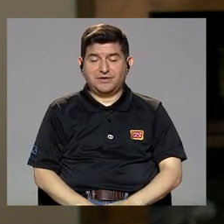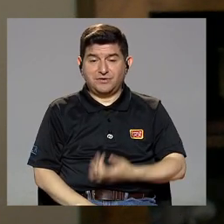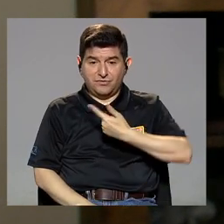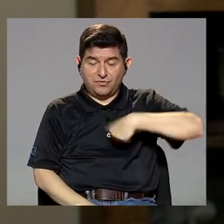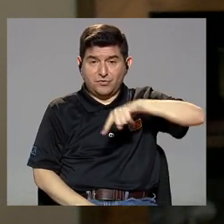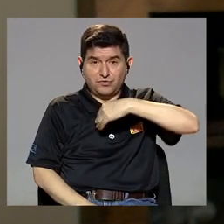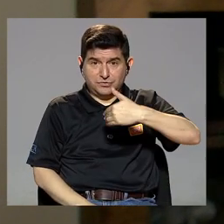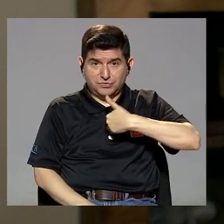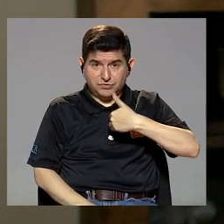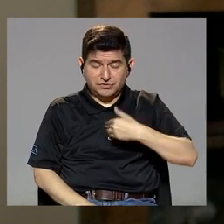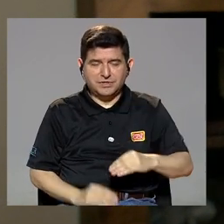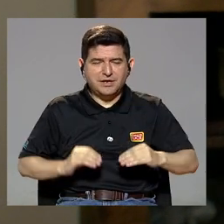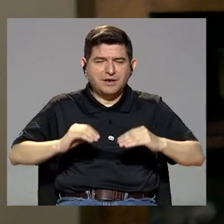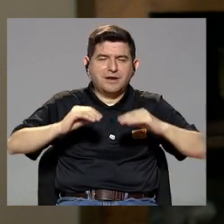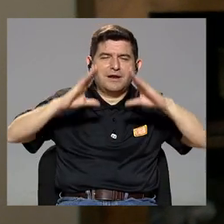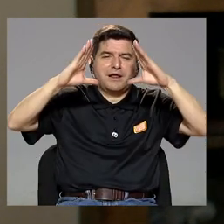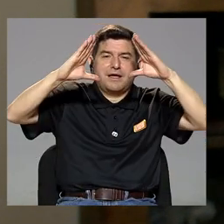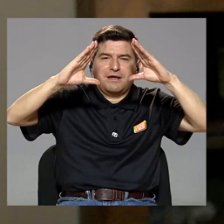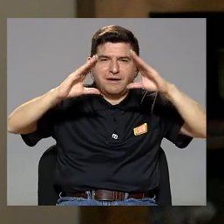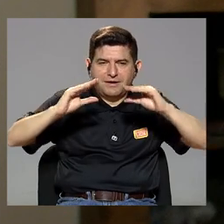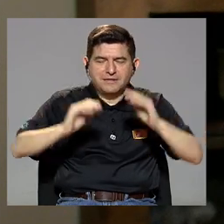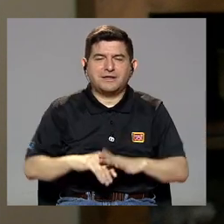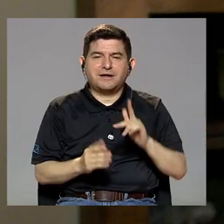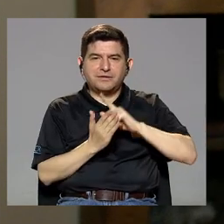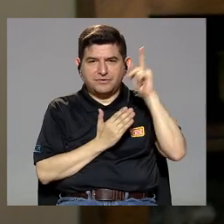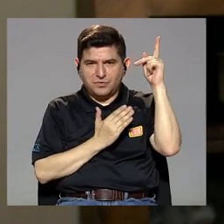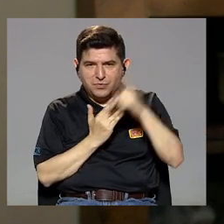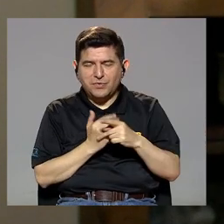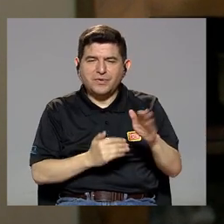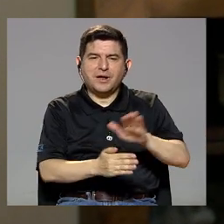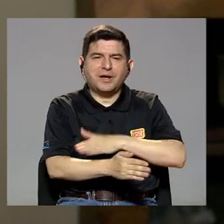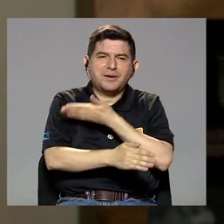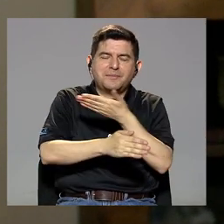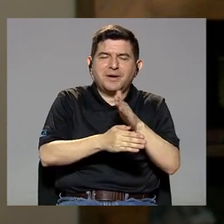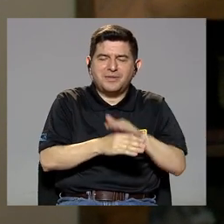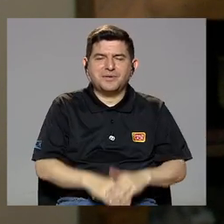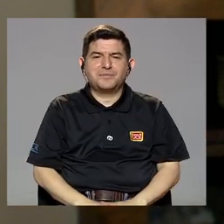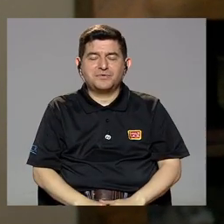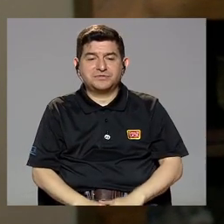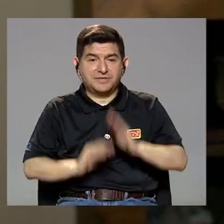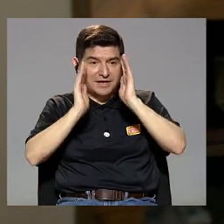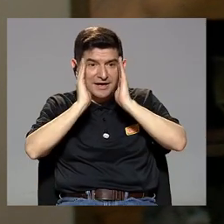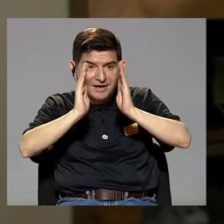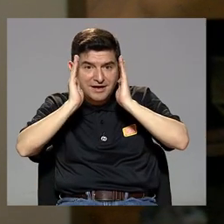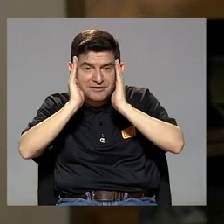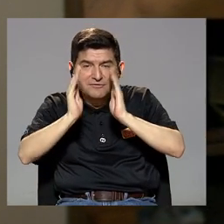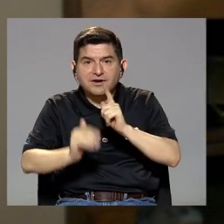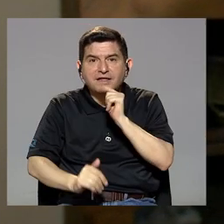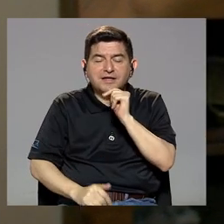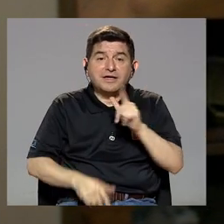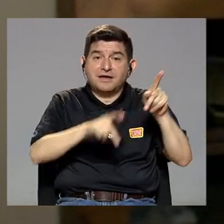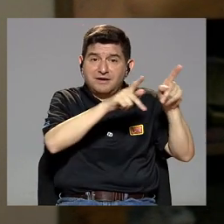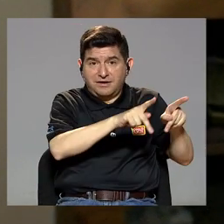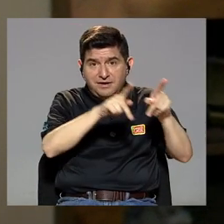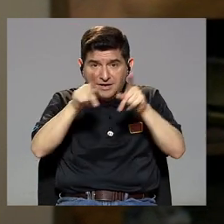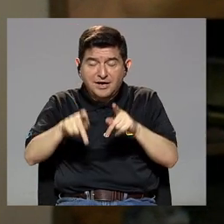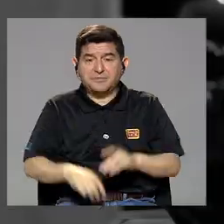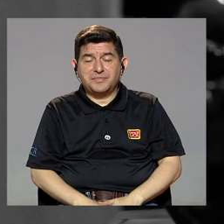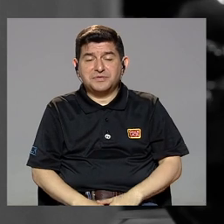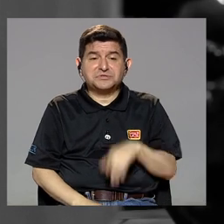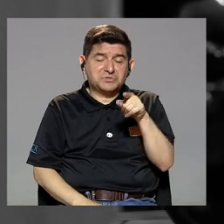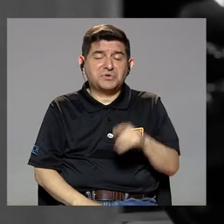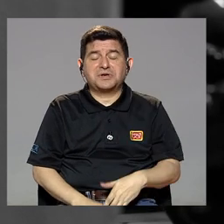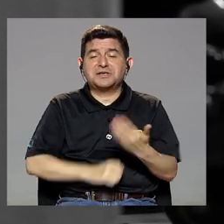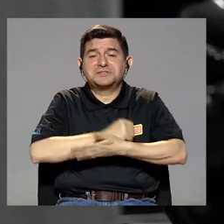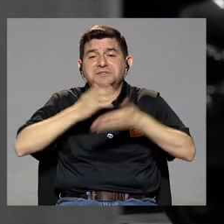tanto en la madrugada como en la tarde programas de música ranchera dirigidas a la gente de campo